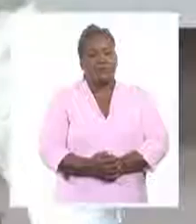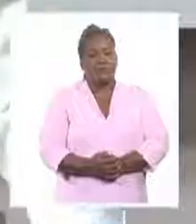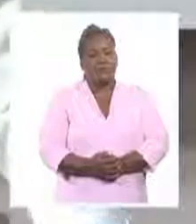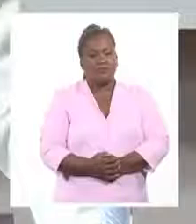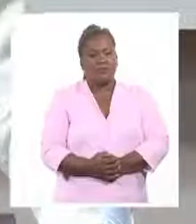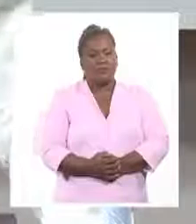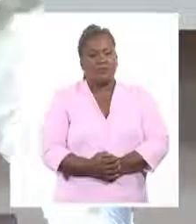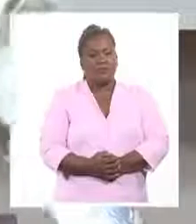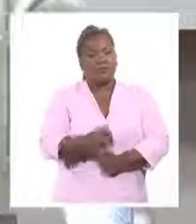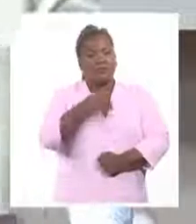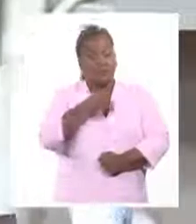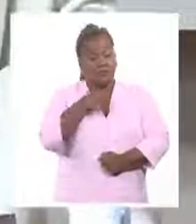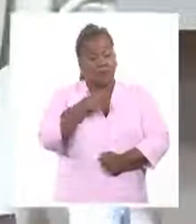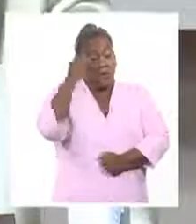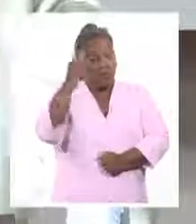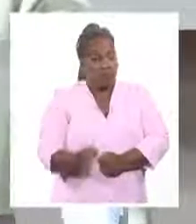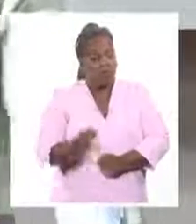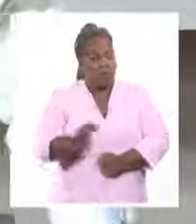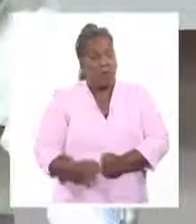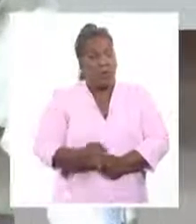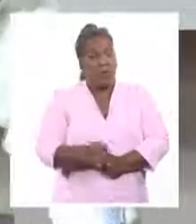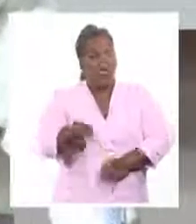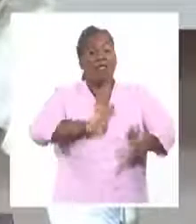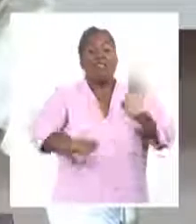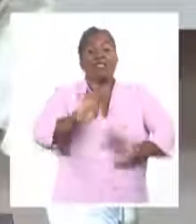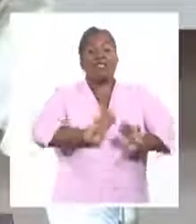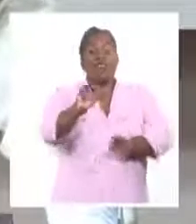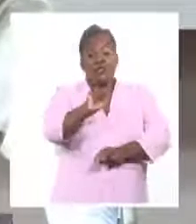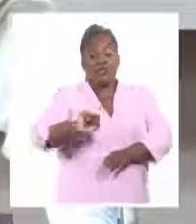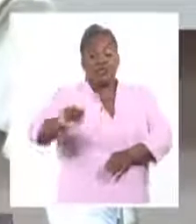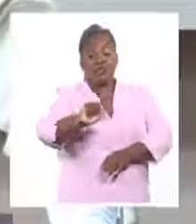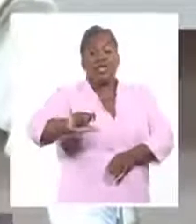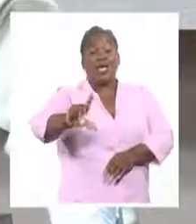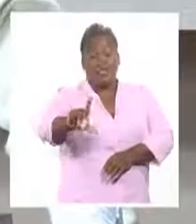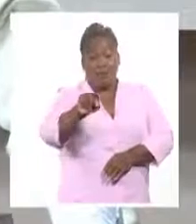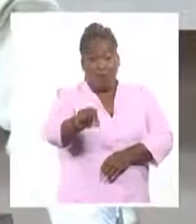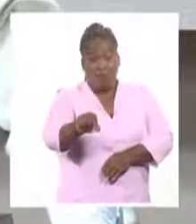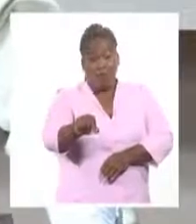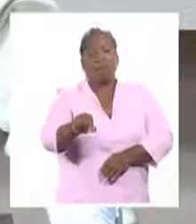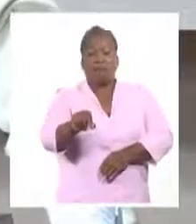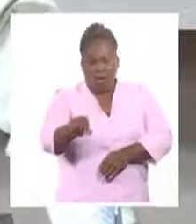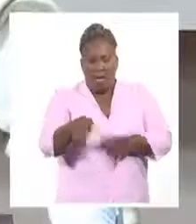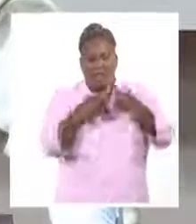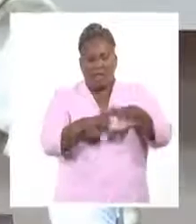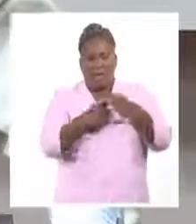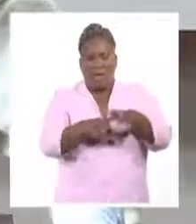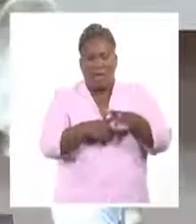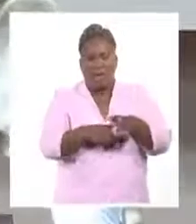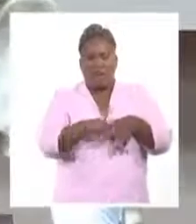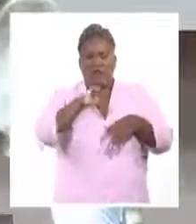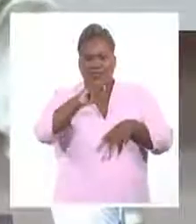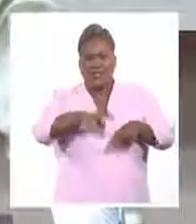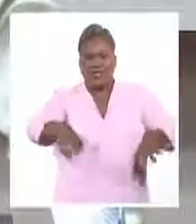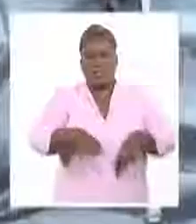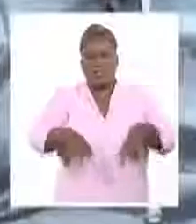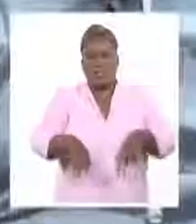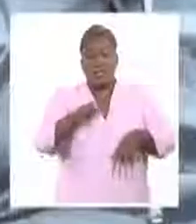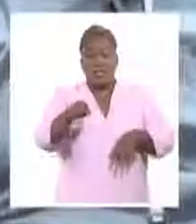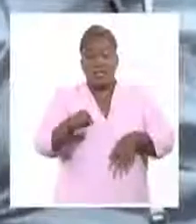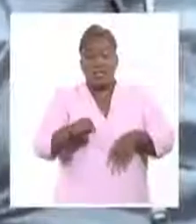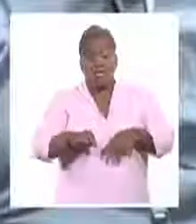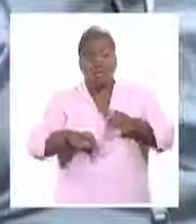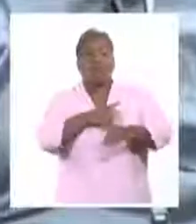Y yo estoy convencido que defendiendo el socialismo superaremos la dura situación actual y venceremos al odio